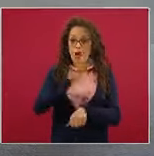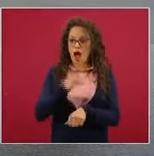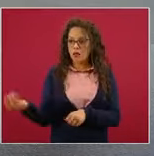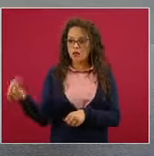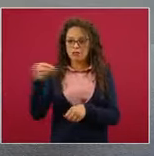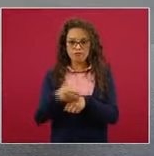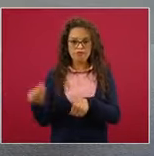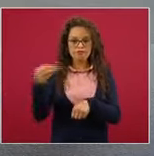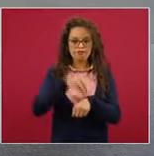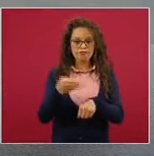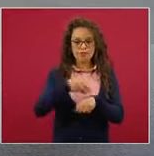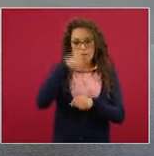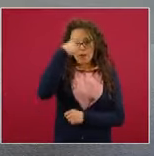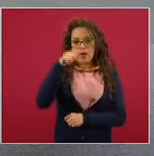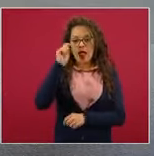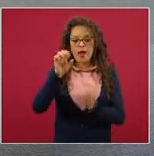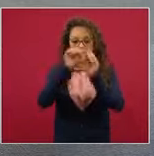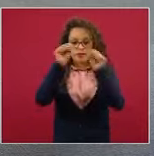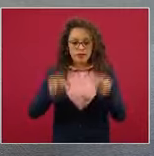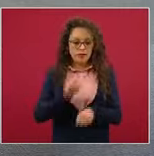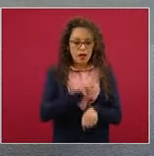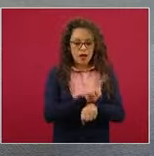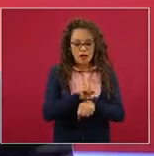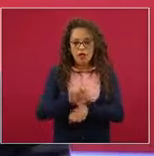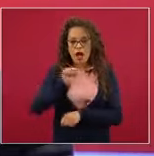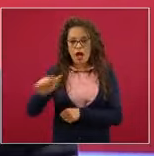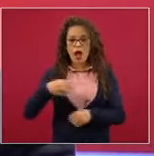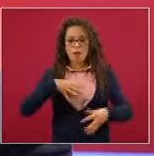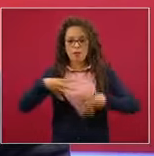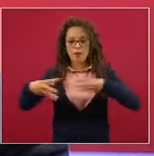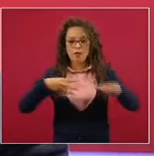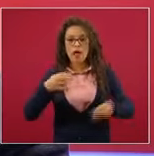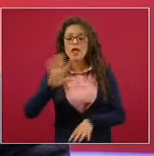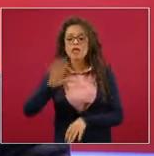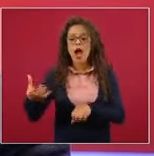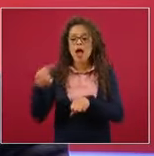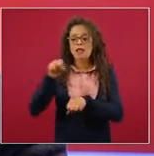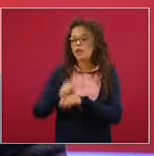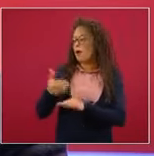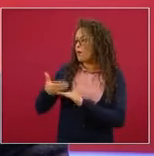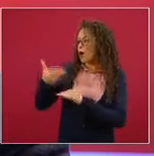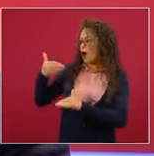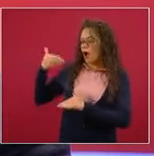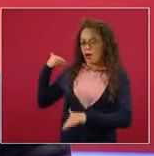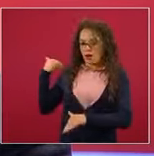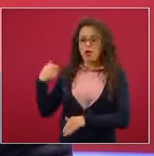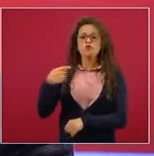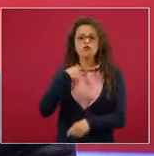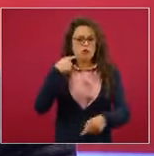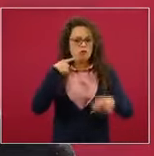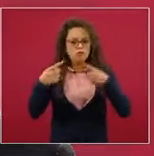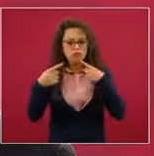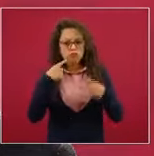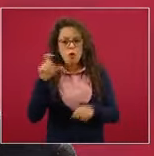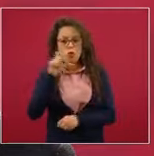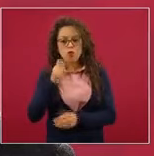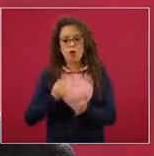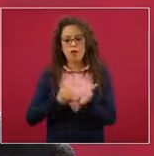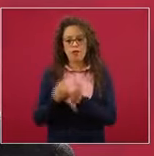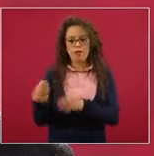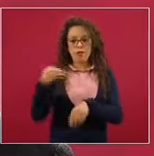lineamiento de vigilancia epidemiológica varias semanas atrás, lo comentamos el día que lo dispusimos, ojalá lo tengan presente